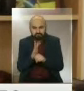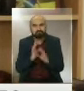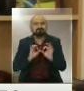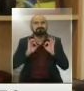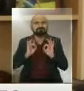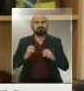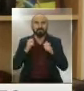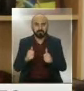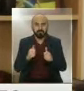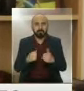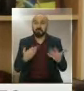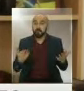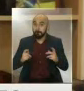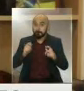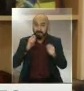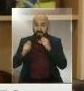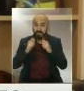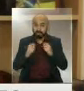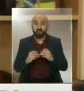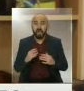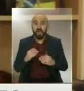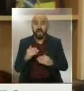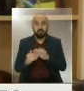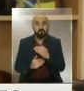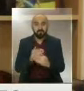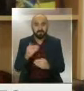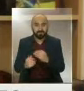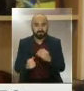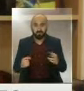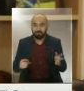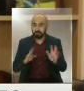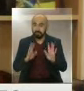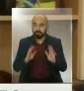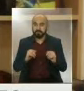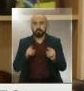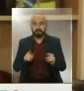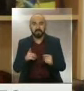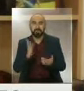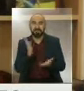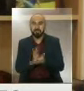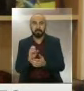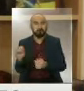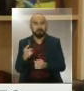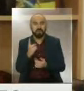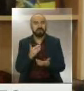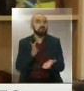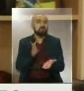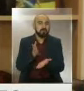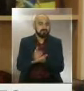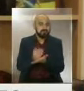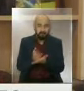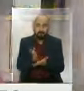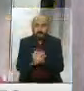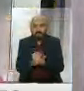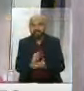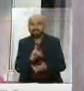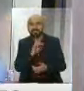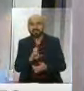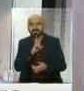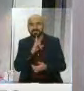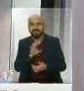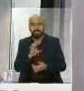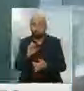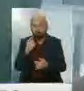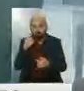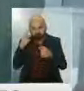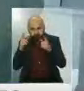es peligroso avanzar en desconfinamiento sin tener montado el plan de testeo, trazabilidad y aislamiento. Desde los